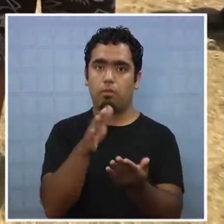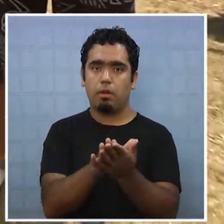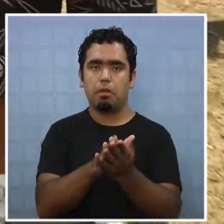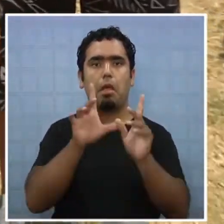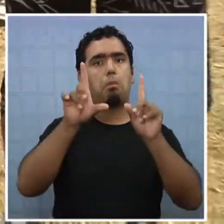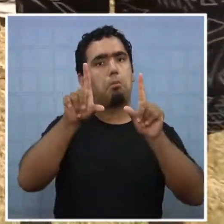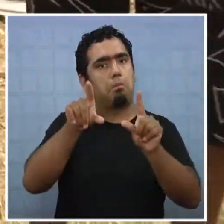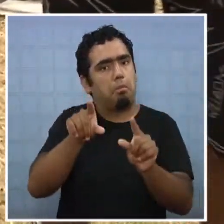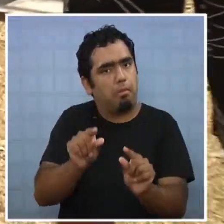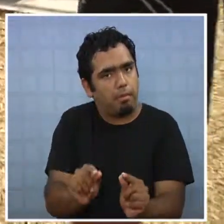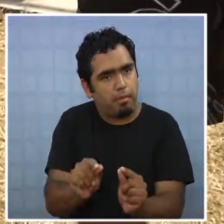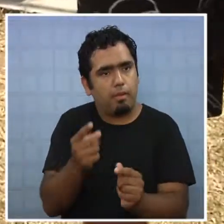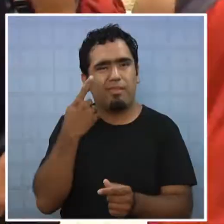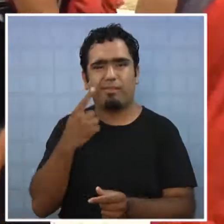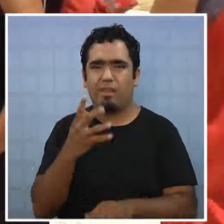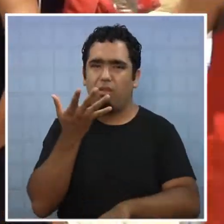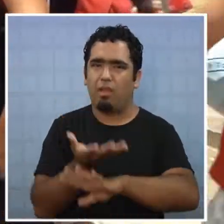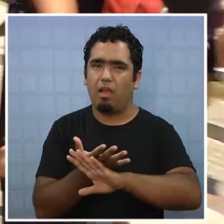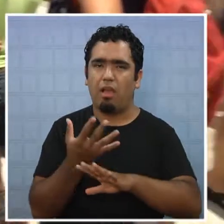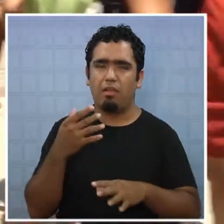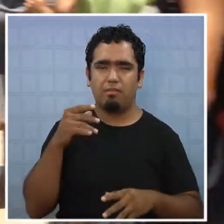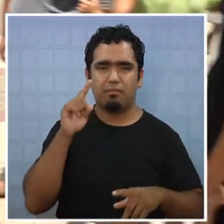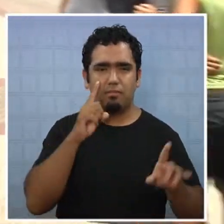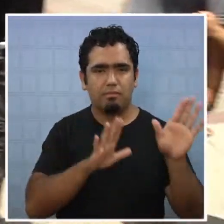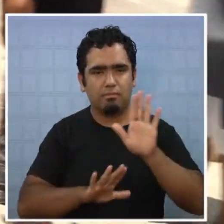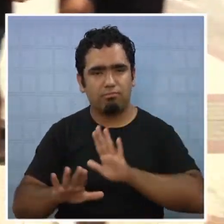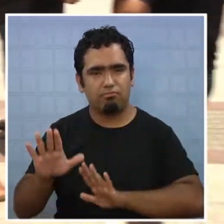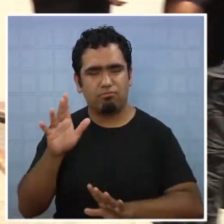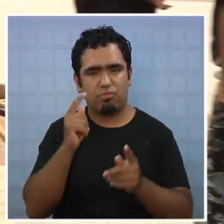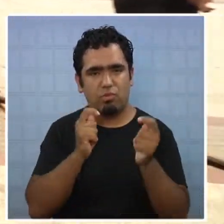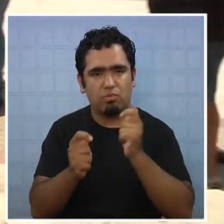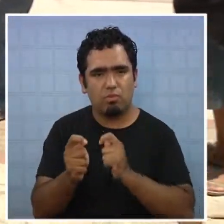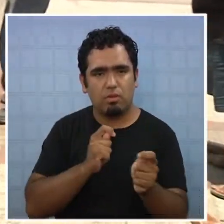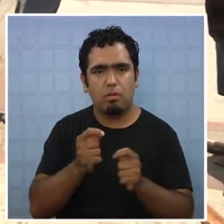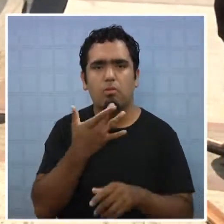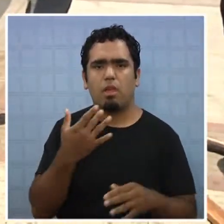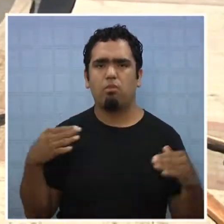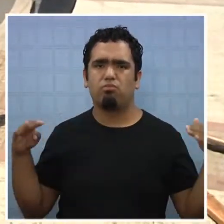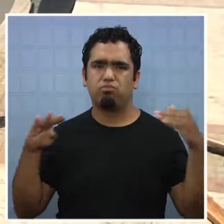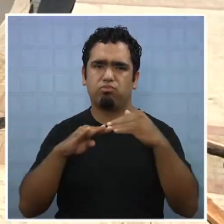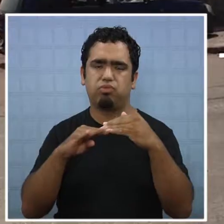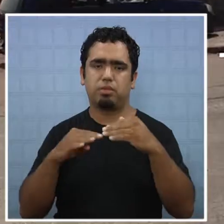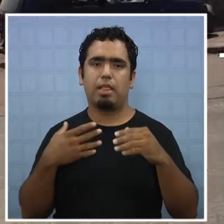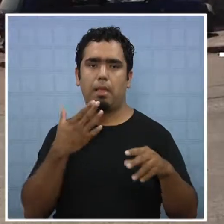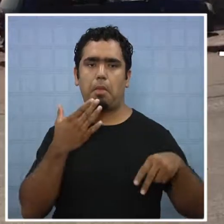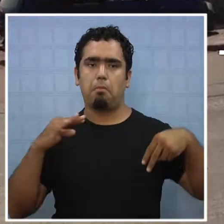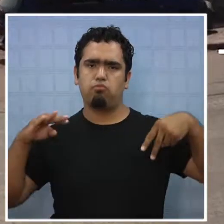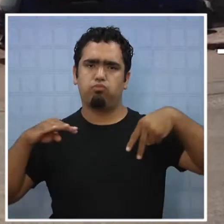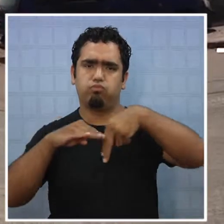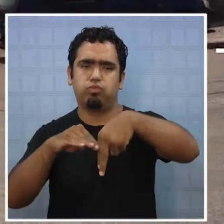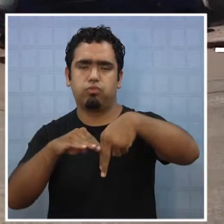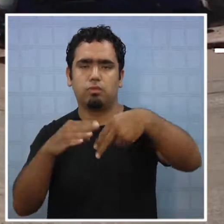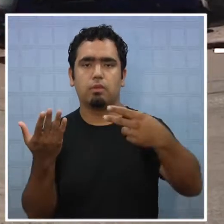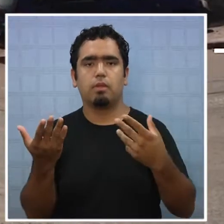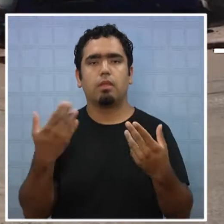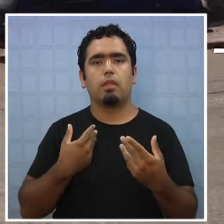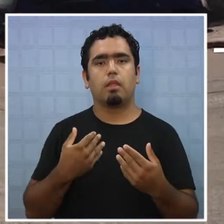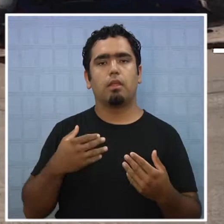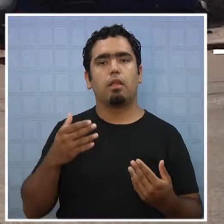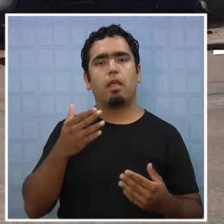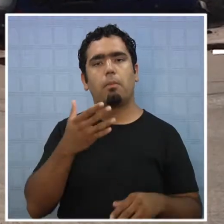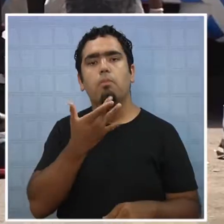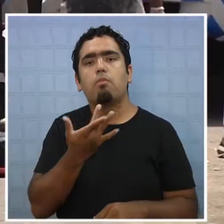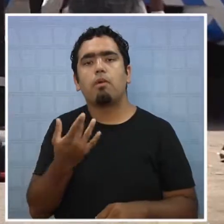la cifra de personas fallecidas disminuyó. Sin embargo, existe preocupación por el alto número de choques, colisiones y